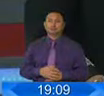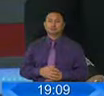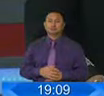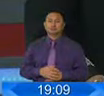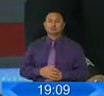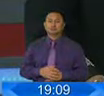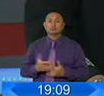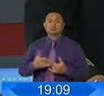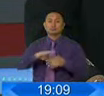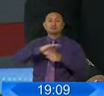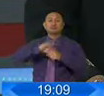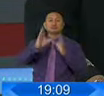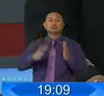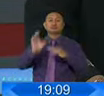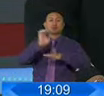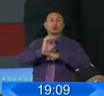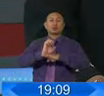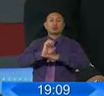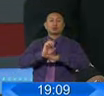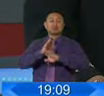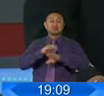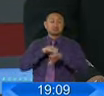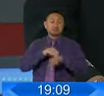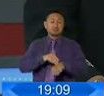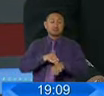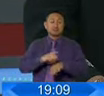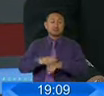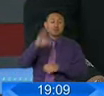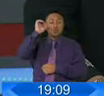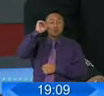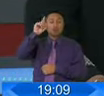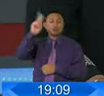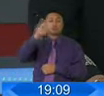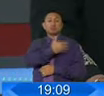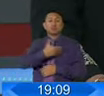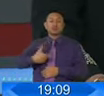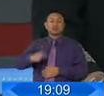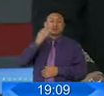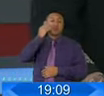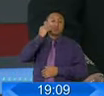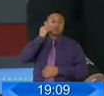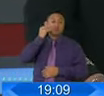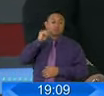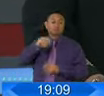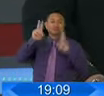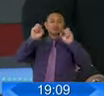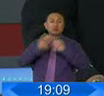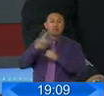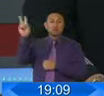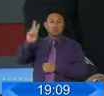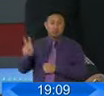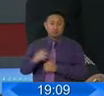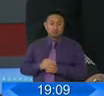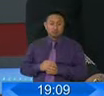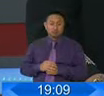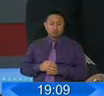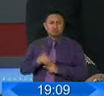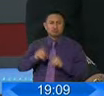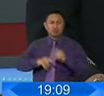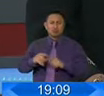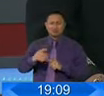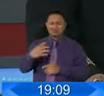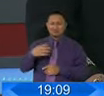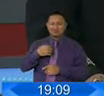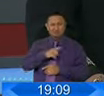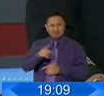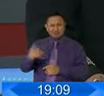Y la Cancillería ecuatoriana respaldó las declaraciones de la vicepresidenta María Alejandra Vicuña sobre Venezuela. Voces críticas